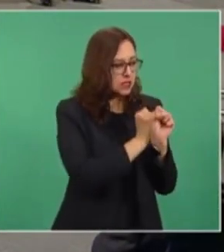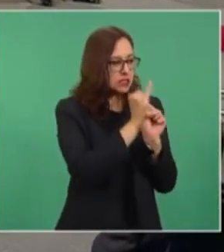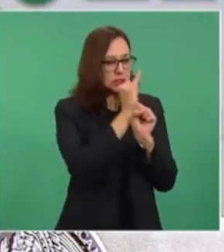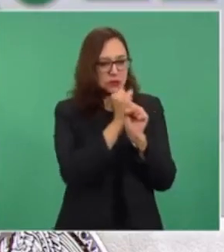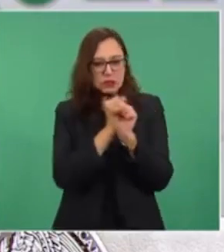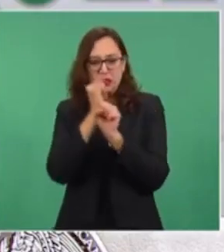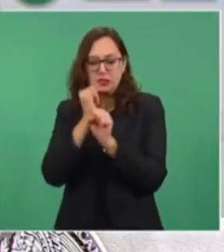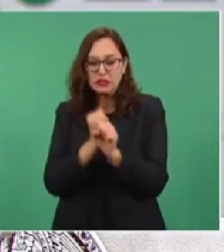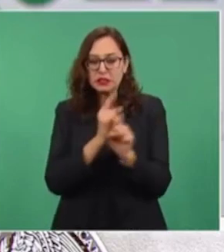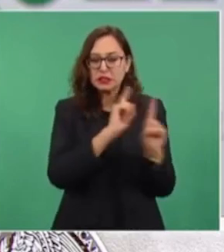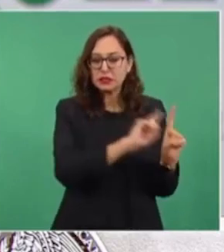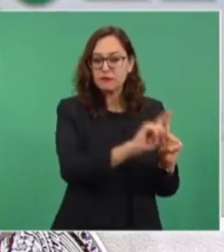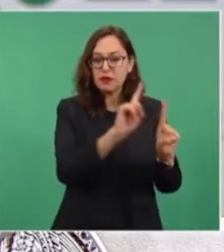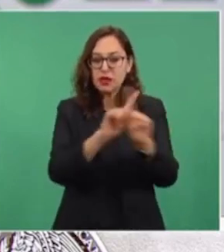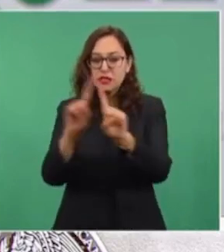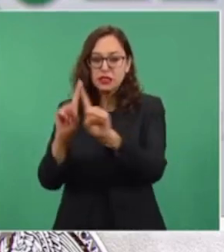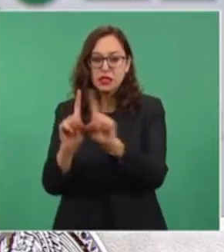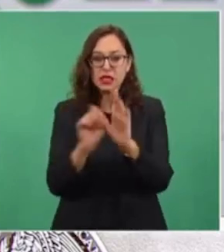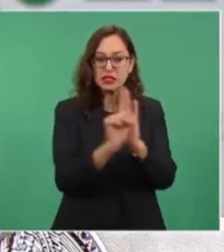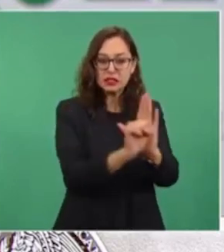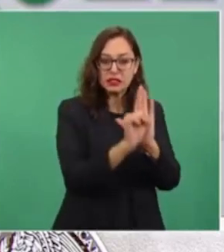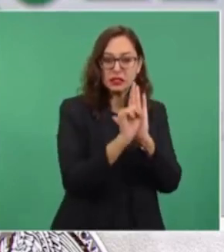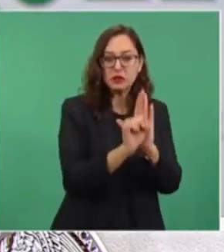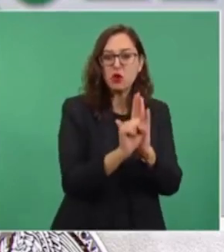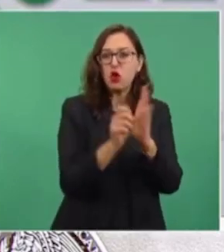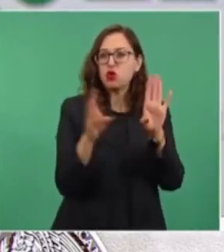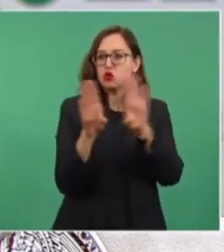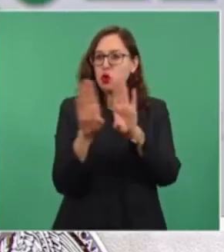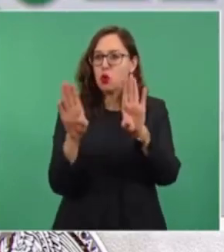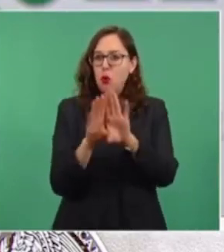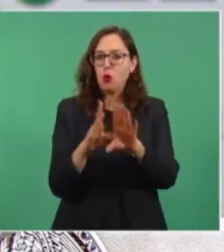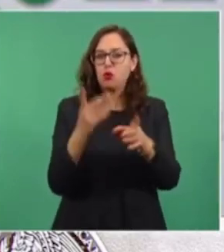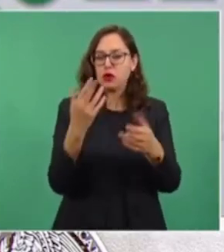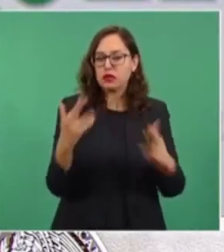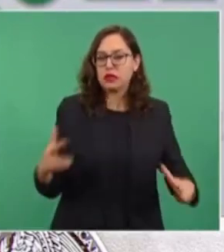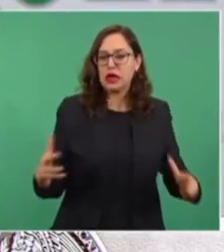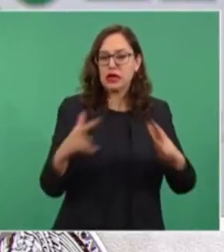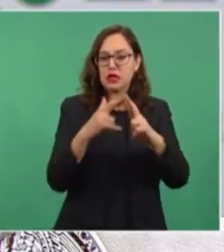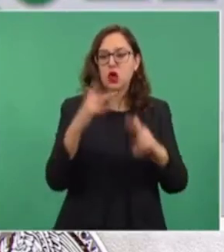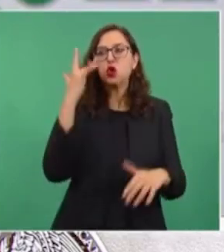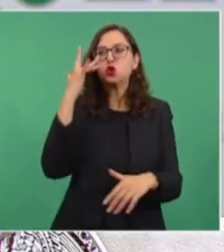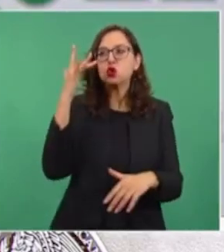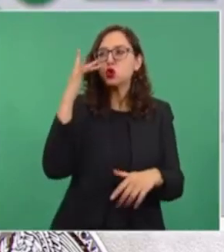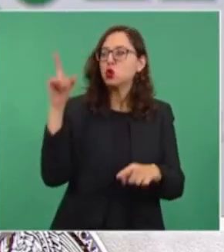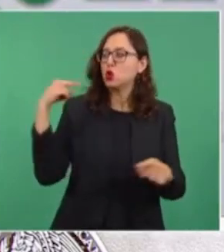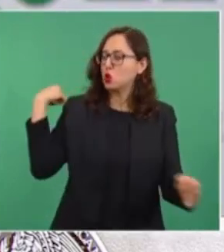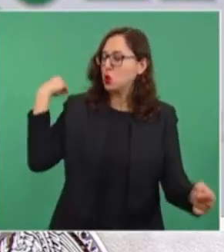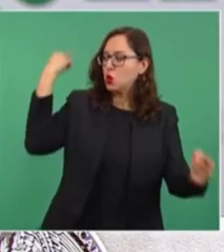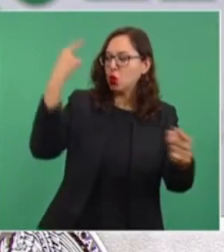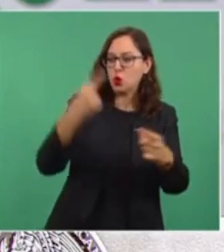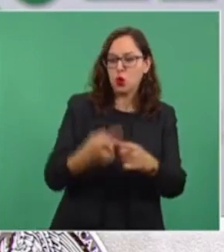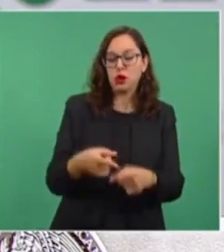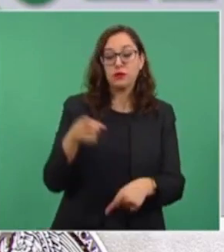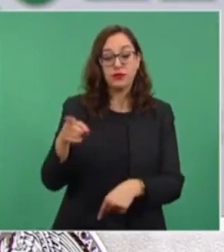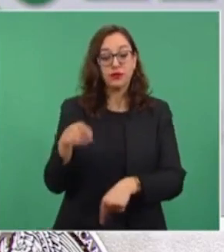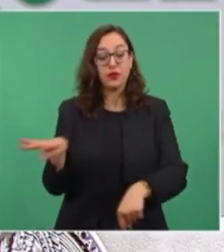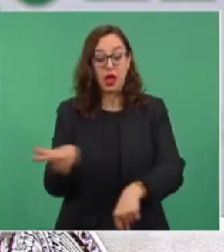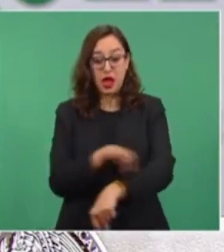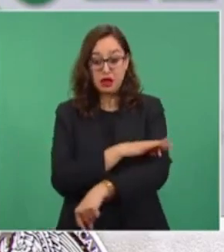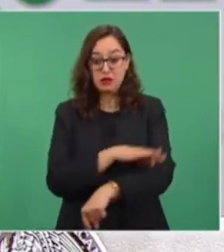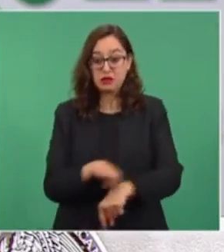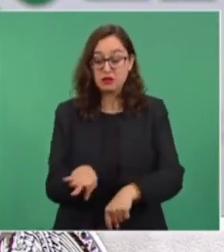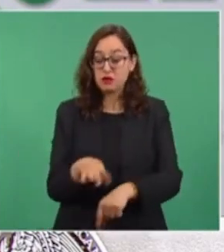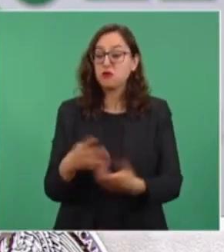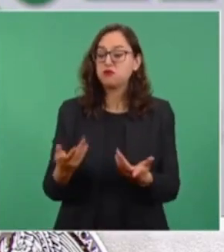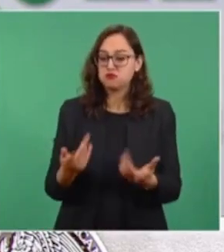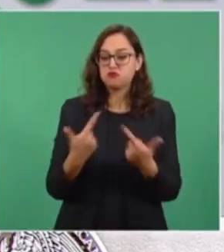humanidad y en particular del arte sacro de todos los tiempos. Los méritos del arquitecto son reconocidos por su